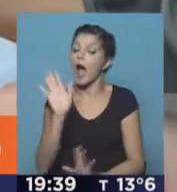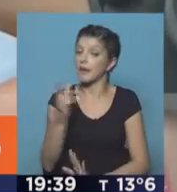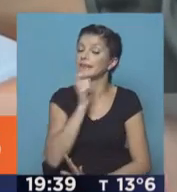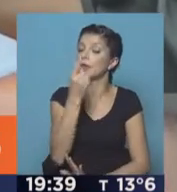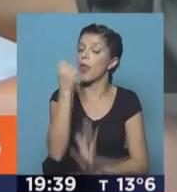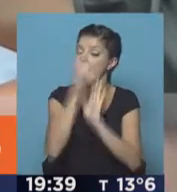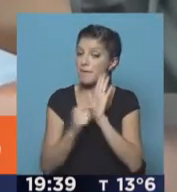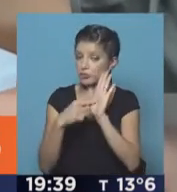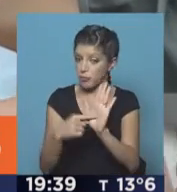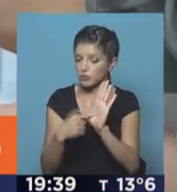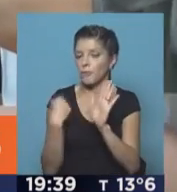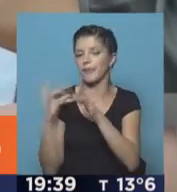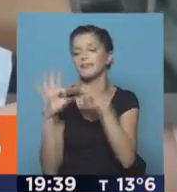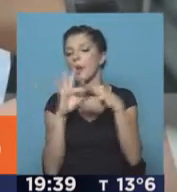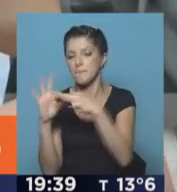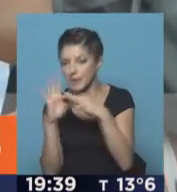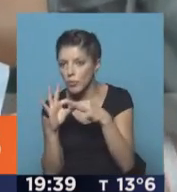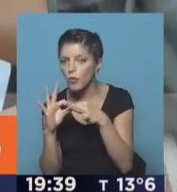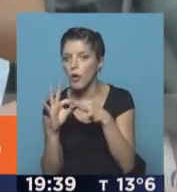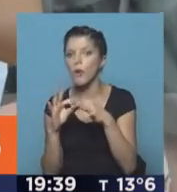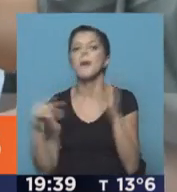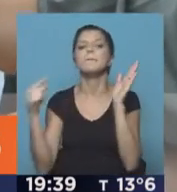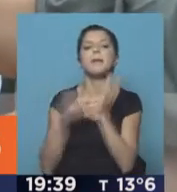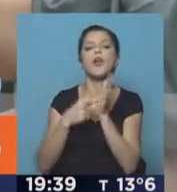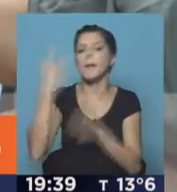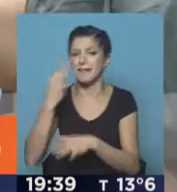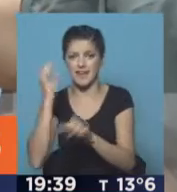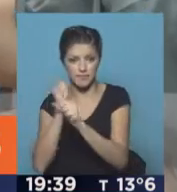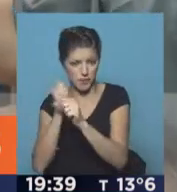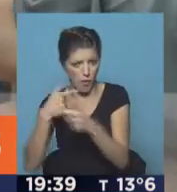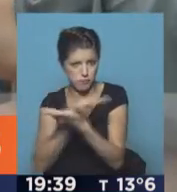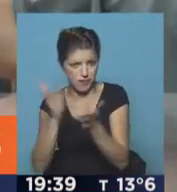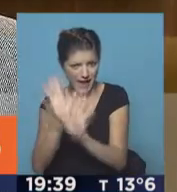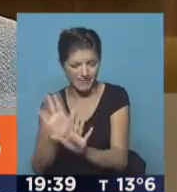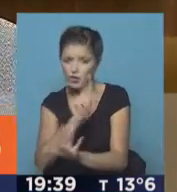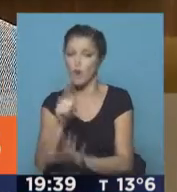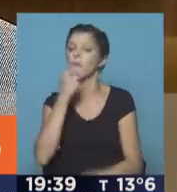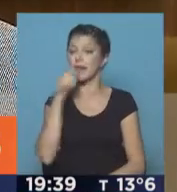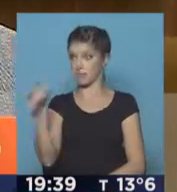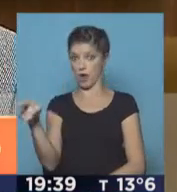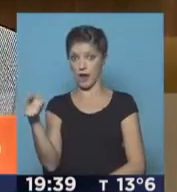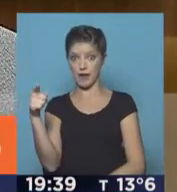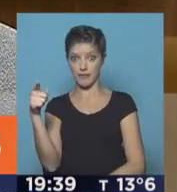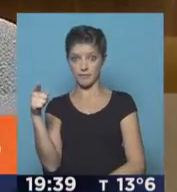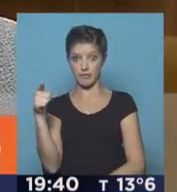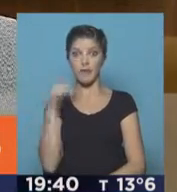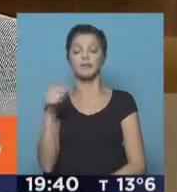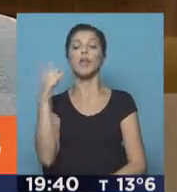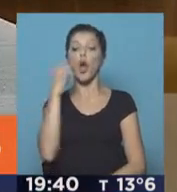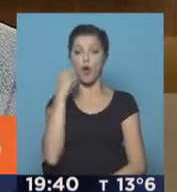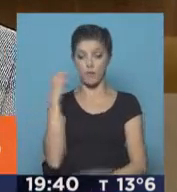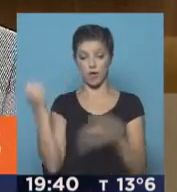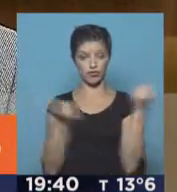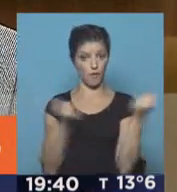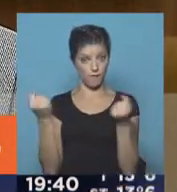haber una relación, no eran actos administrativos, es decir, mandaba mails hasta con el chofer, le mandaba los domingos